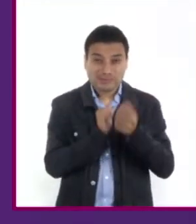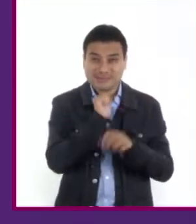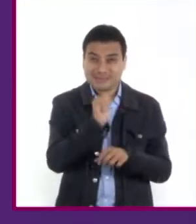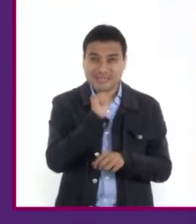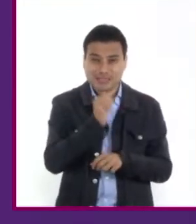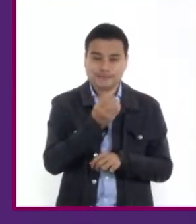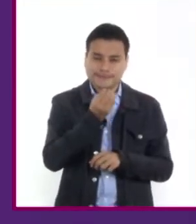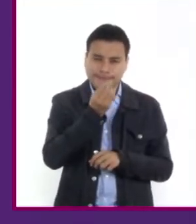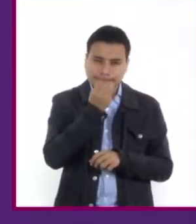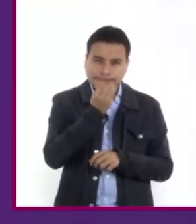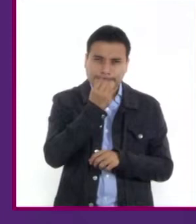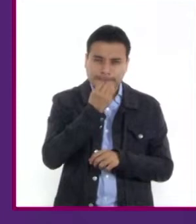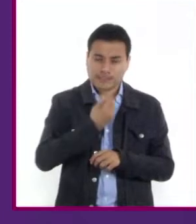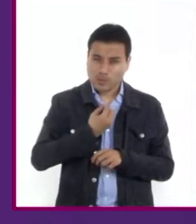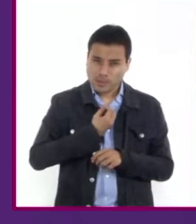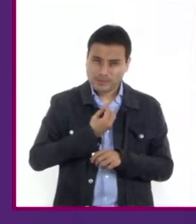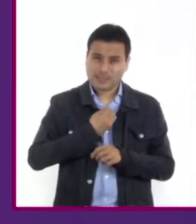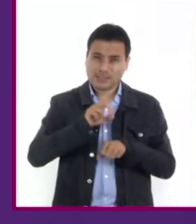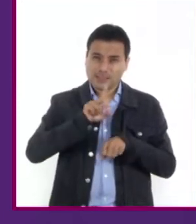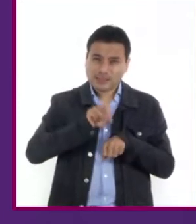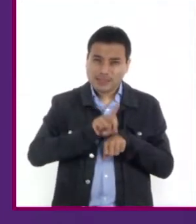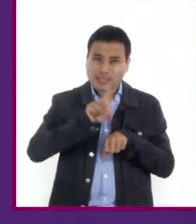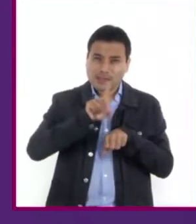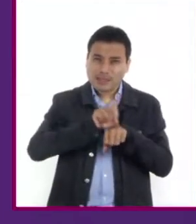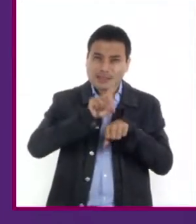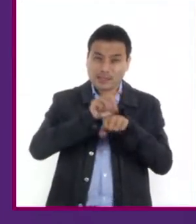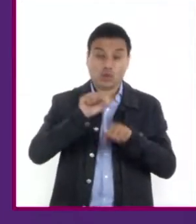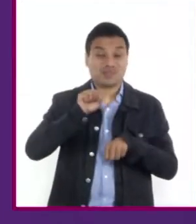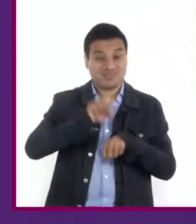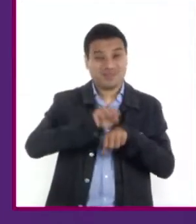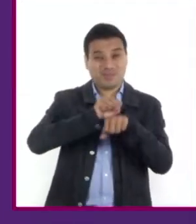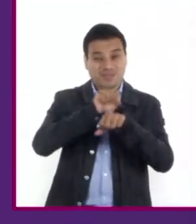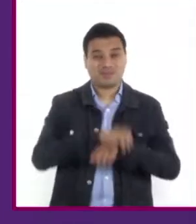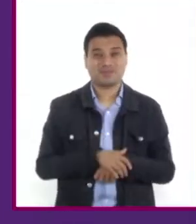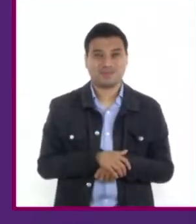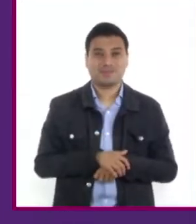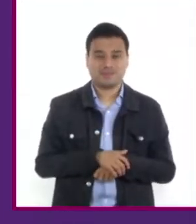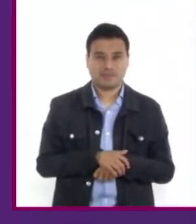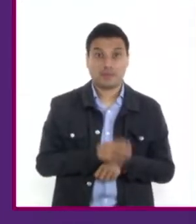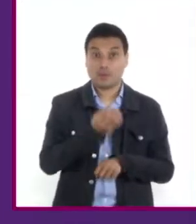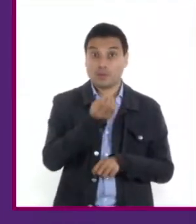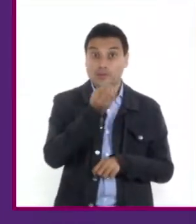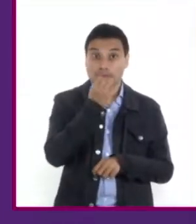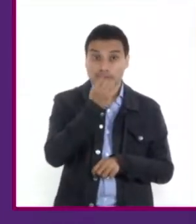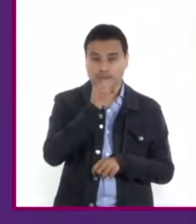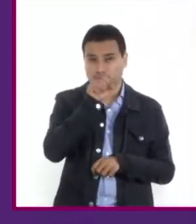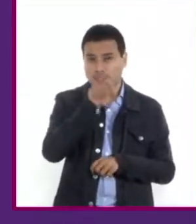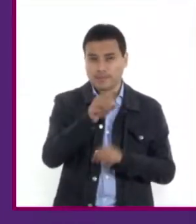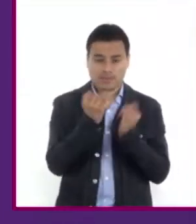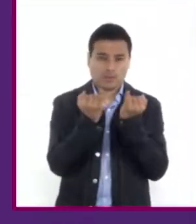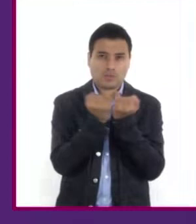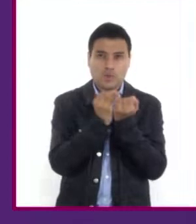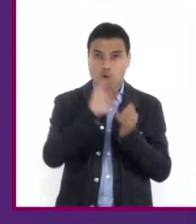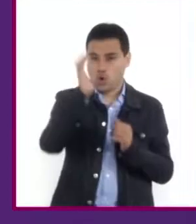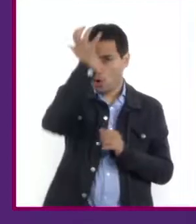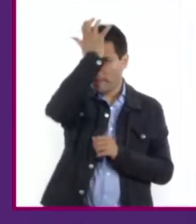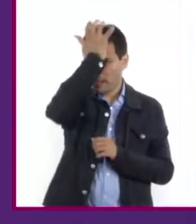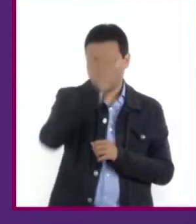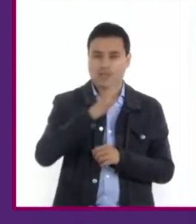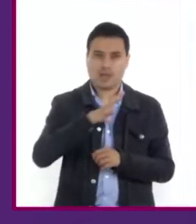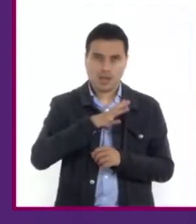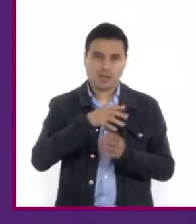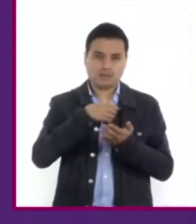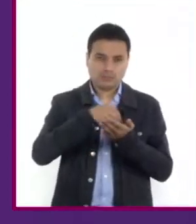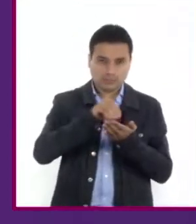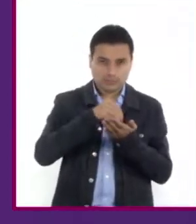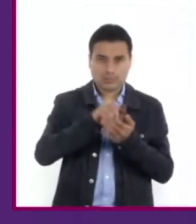veces semanas enteras. La despensa se fortalecía con animales vivos como ovejas, cerdos y